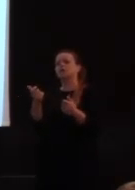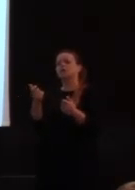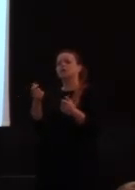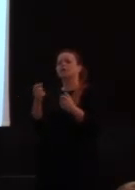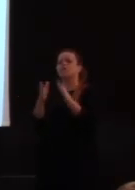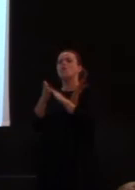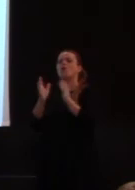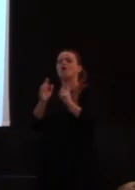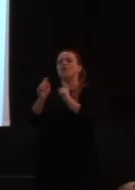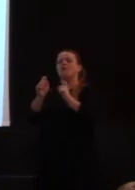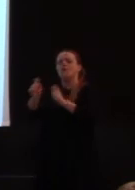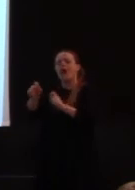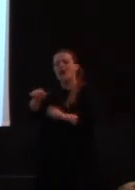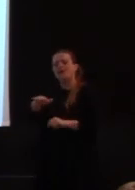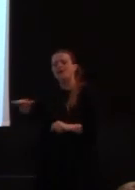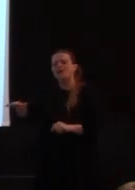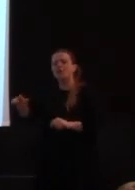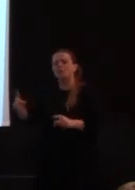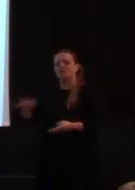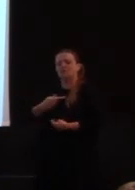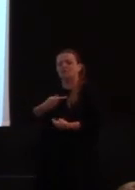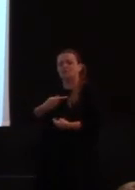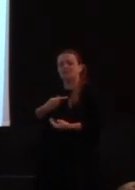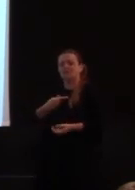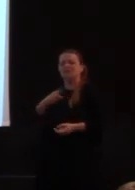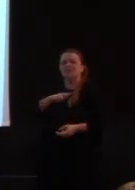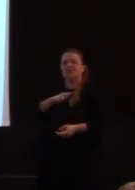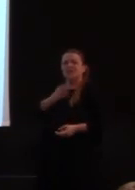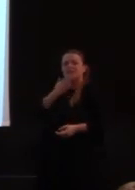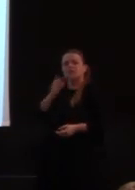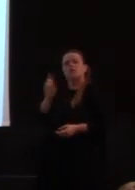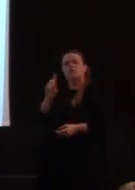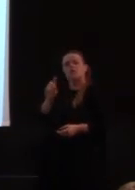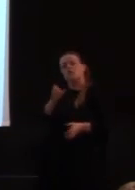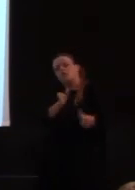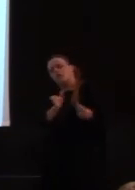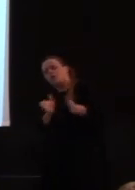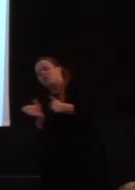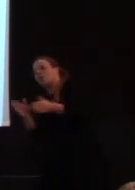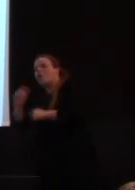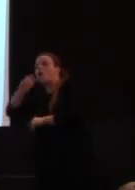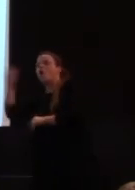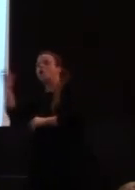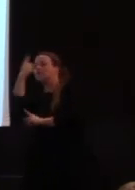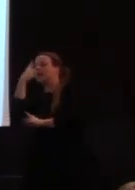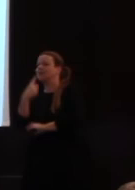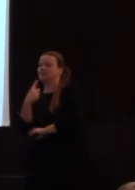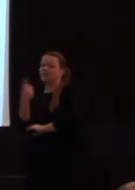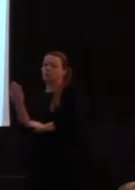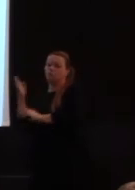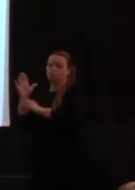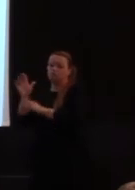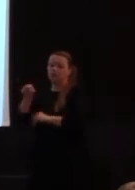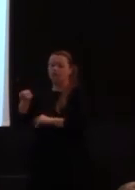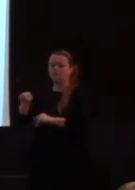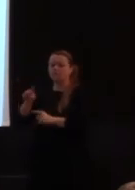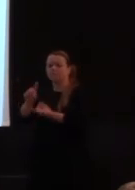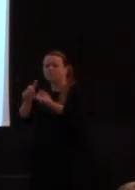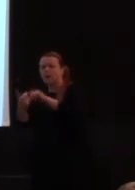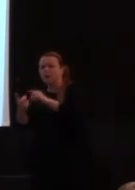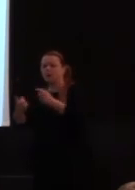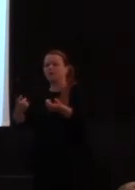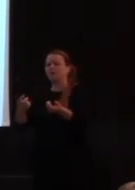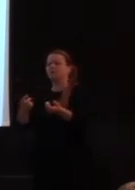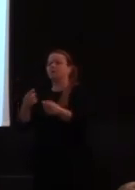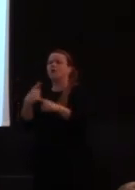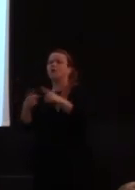en evidencia a los niños cuando se equivocan, buscar la forma de reconducir su actitud, ¿no? Estas formas que nos faltan de la